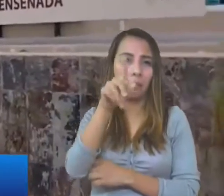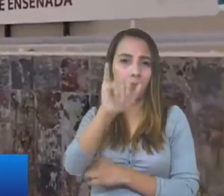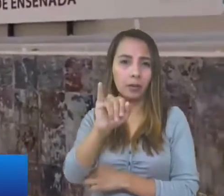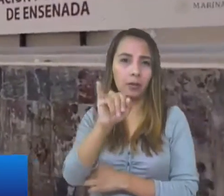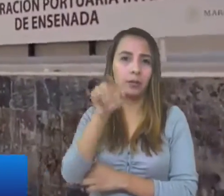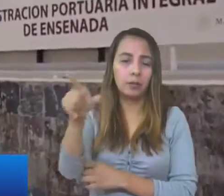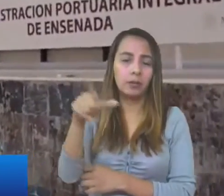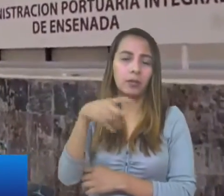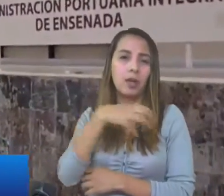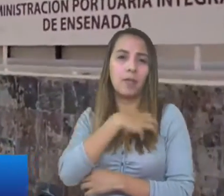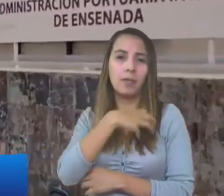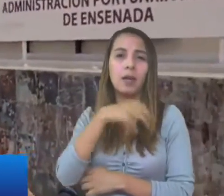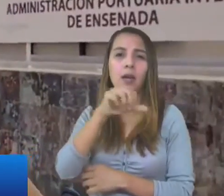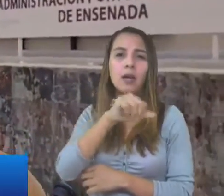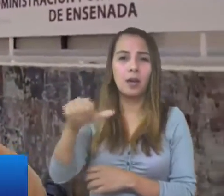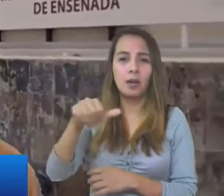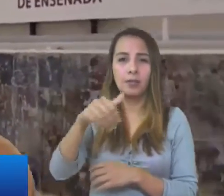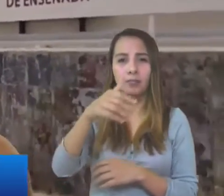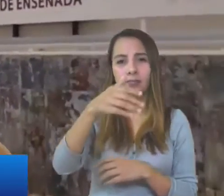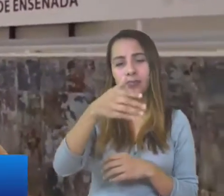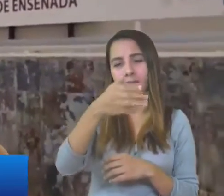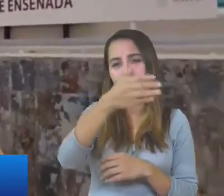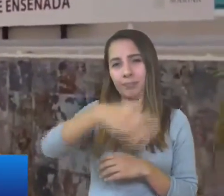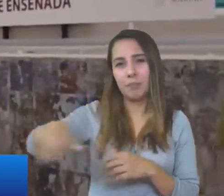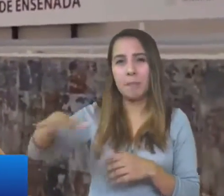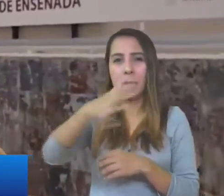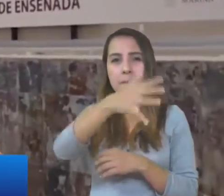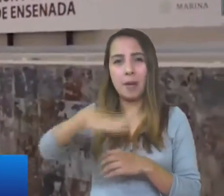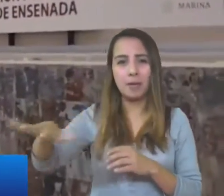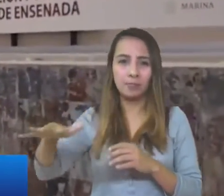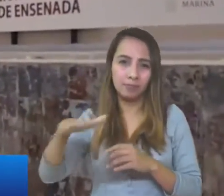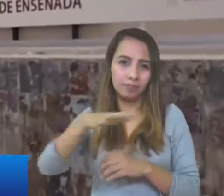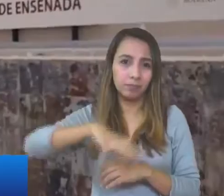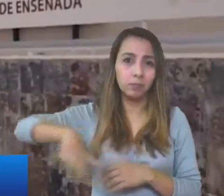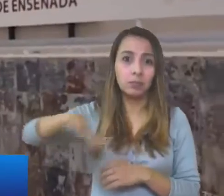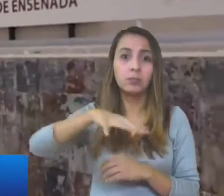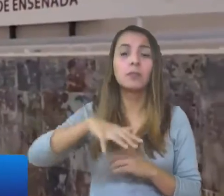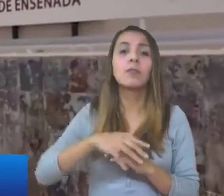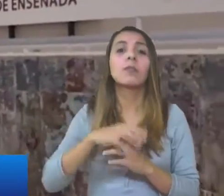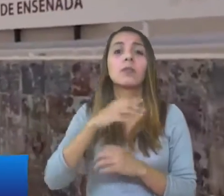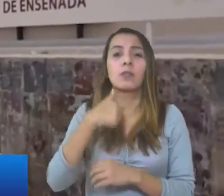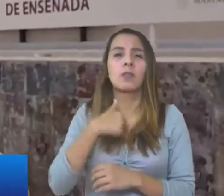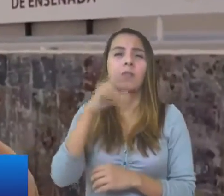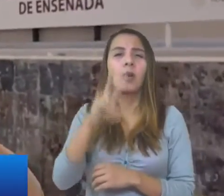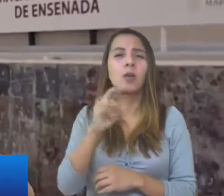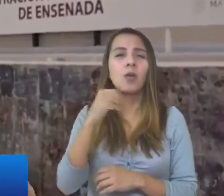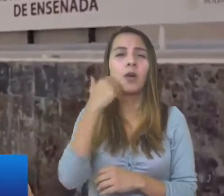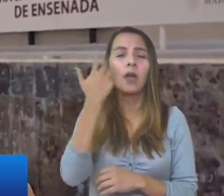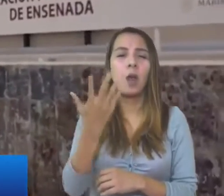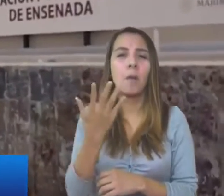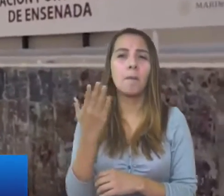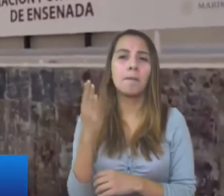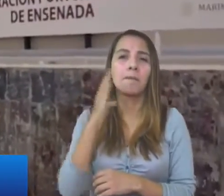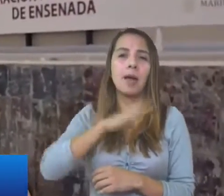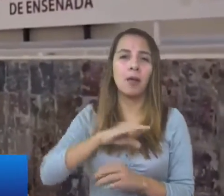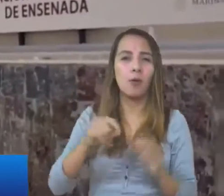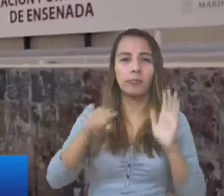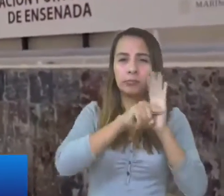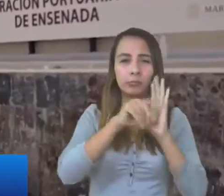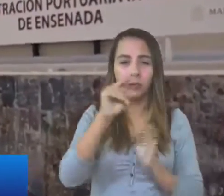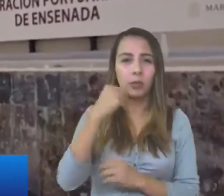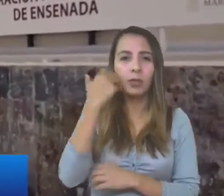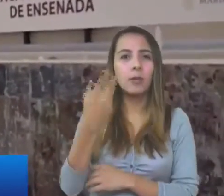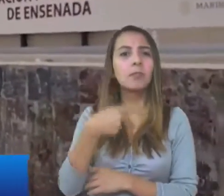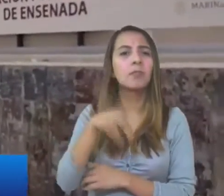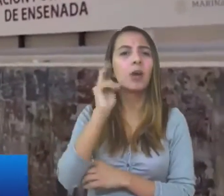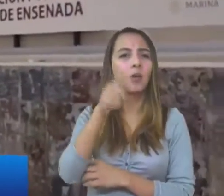pero ¿no será más de lo mismo? No quiero ser negativo ni pesimista, pero yo creo que aquí es, de entrada te pregunto, de entrada,